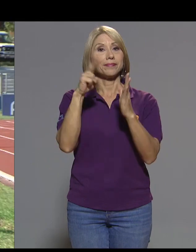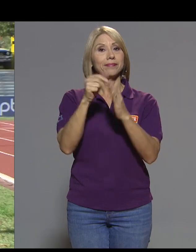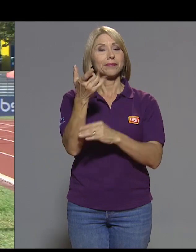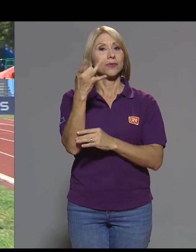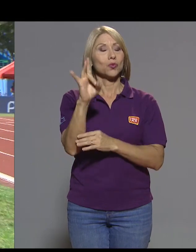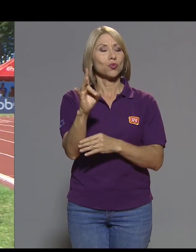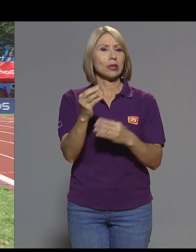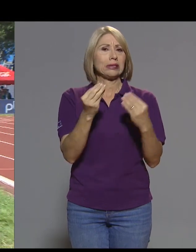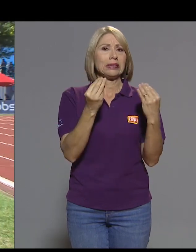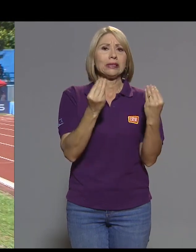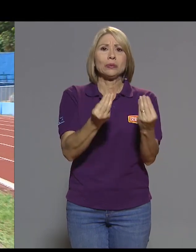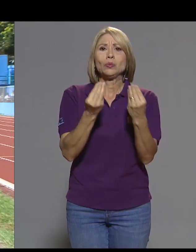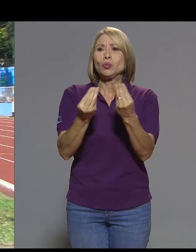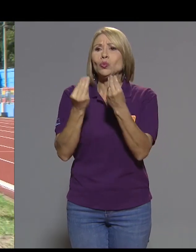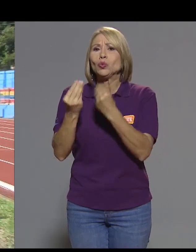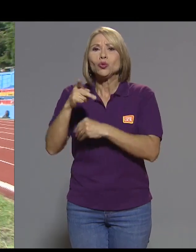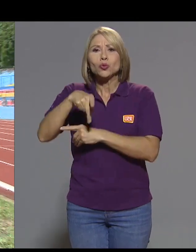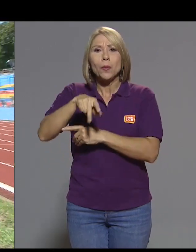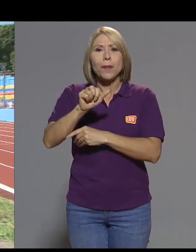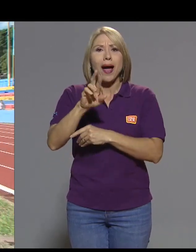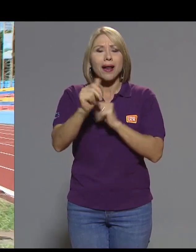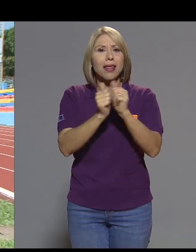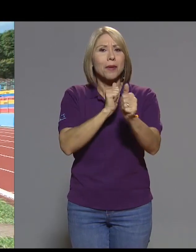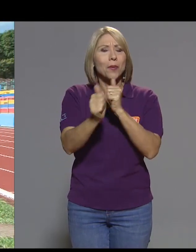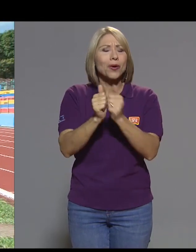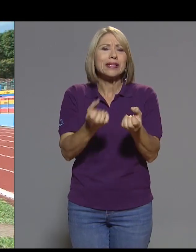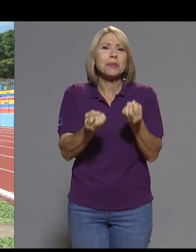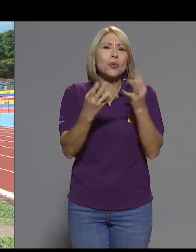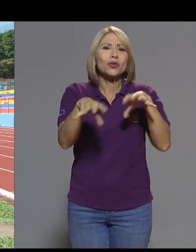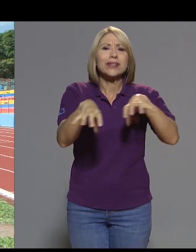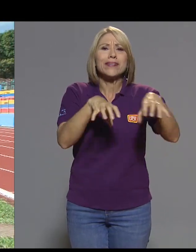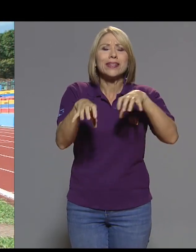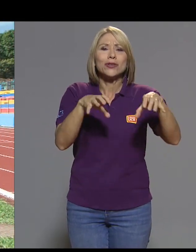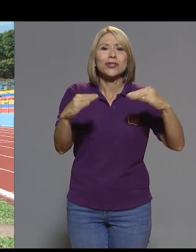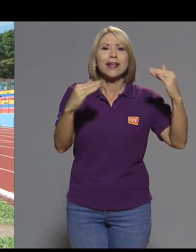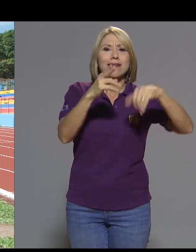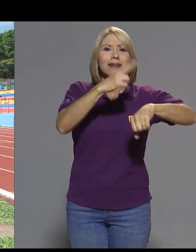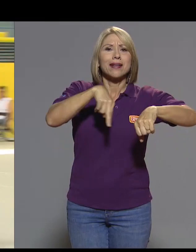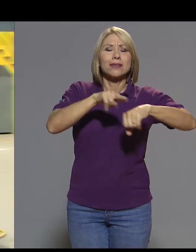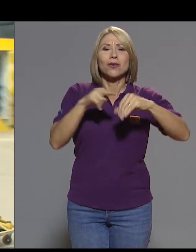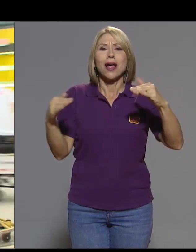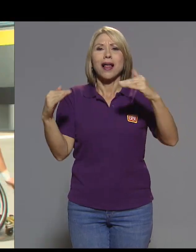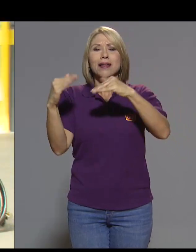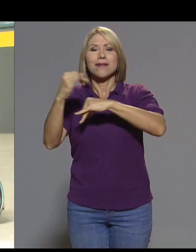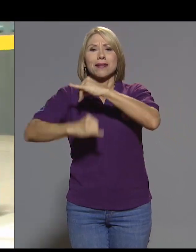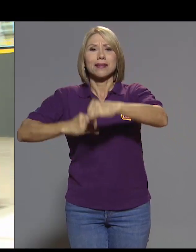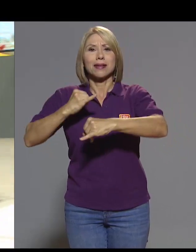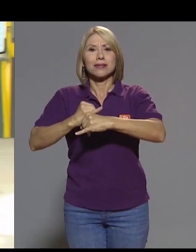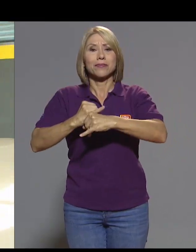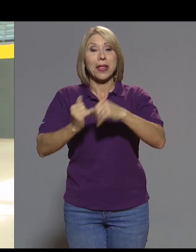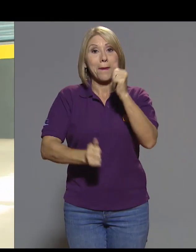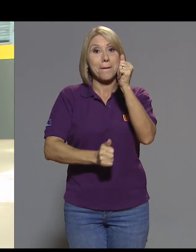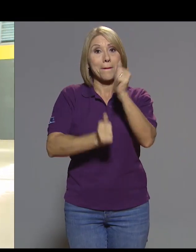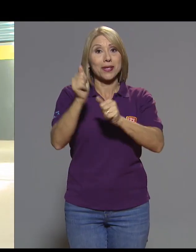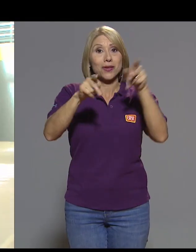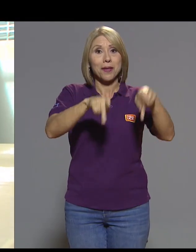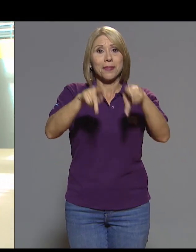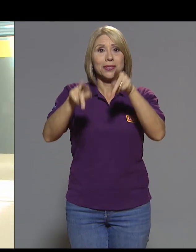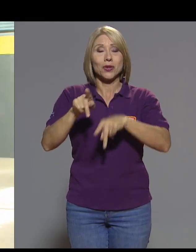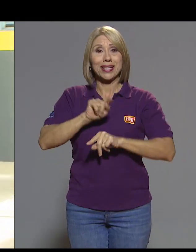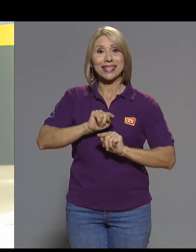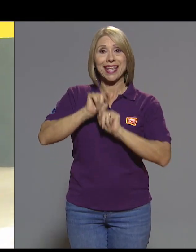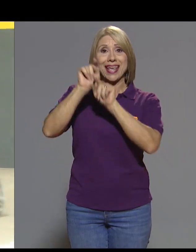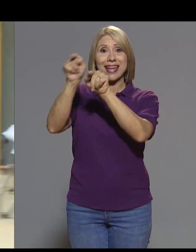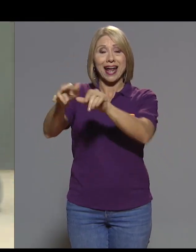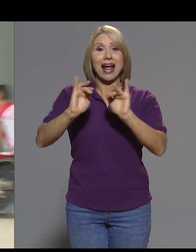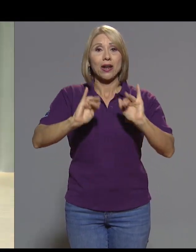el año 2018 estuvo lleno de parada fuerte y tuvo decenas de eventos nacionales e internacionales la mayoría